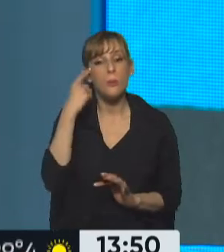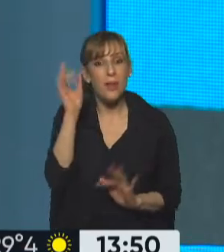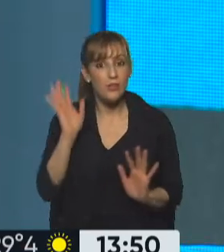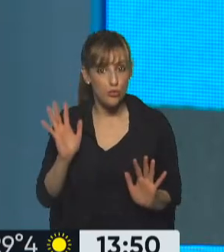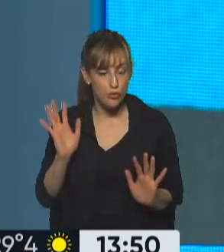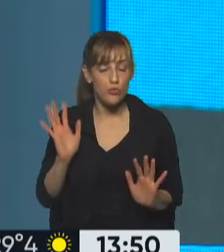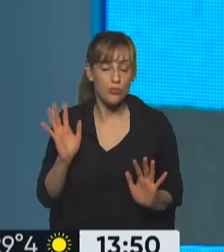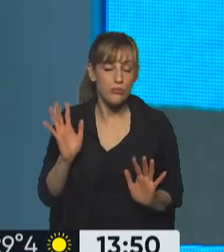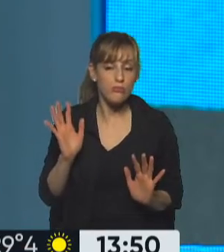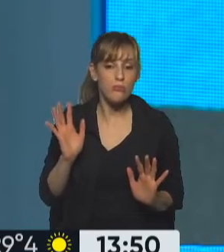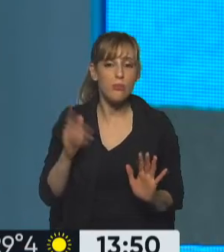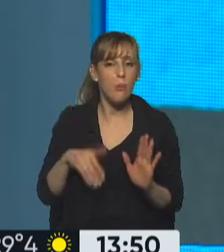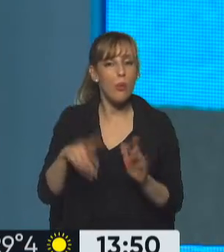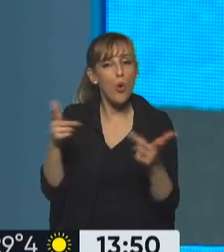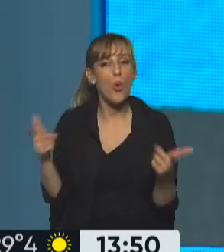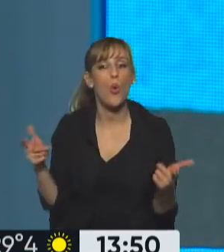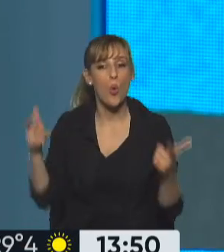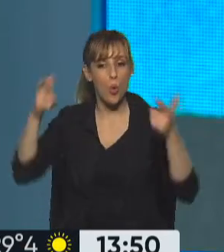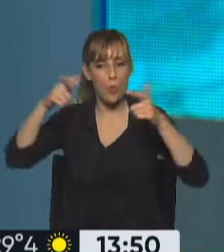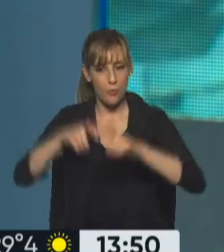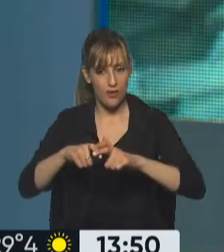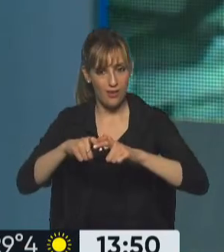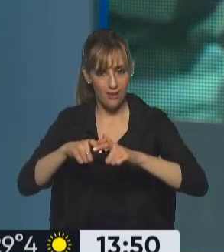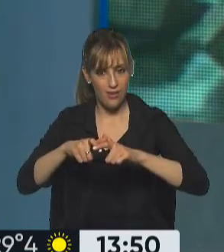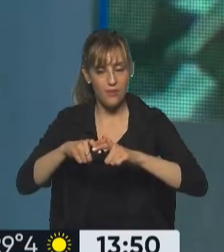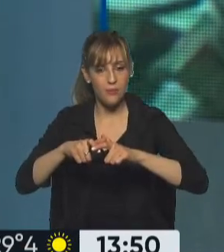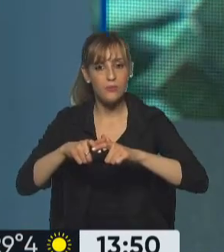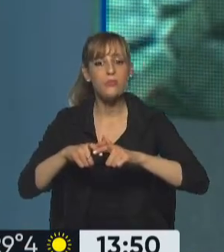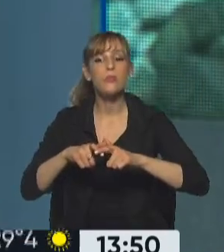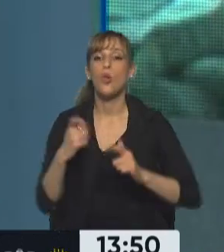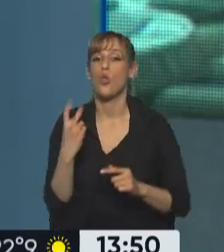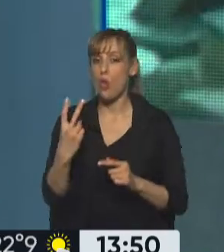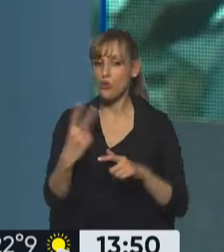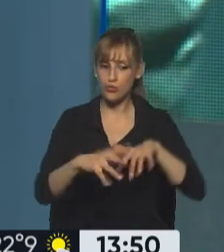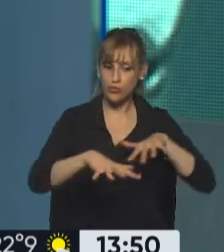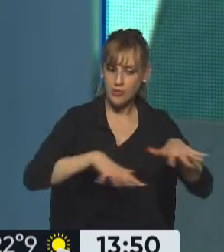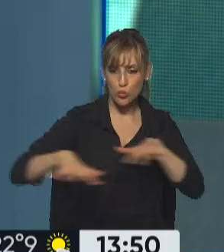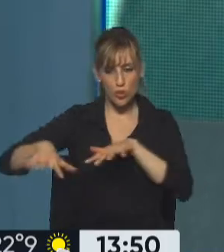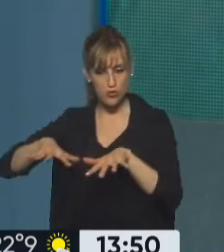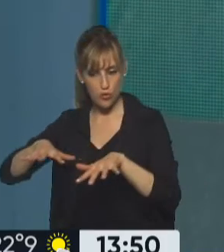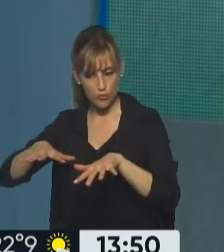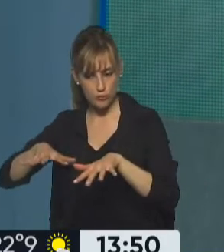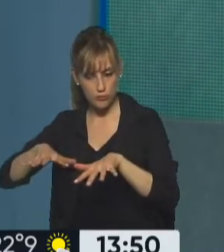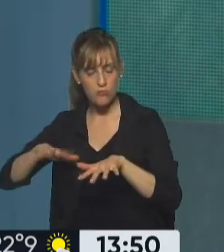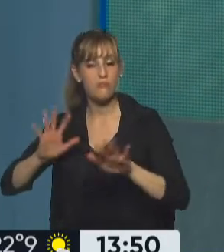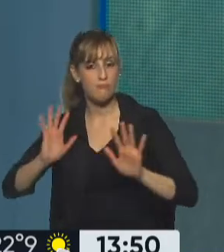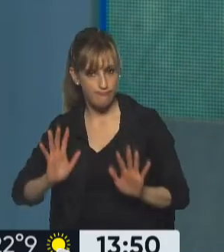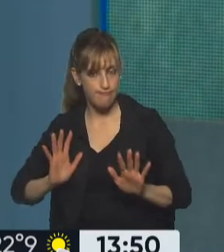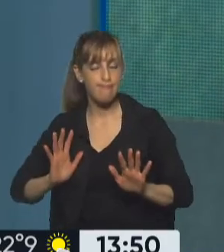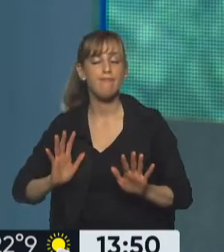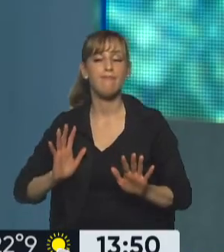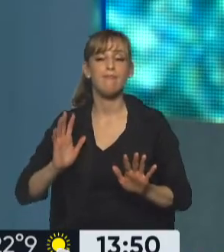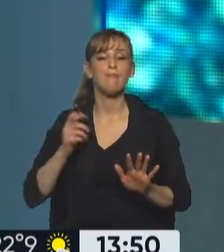de cumbres, y sobre todo esta cumbre en particular, condensan dos situaciones. Cierto, vamos a decir, para ser